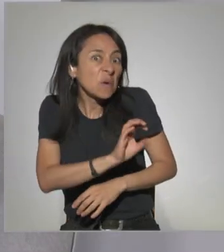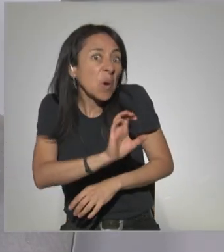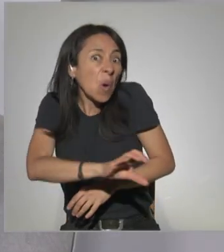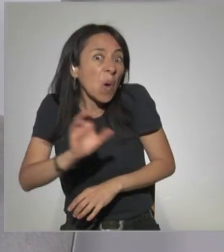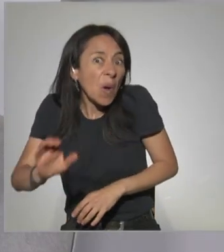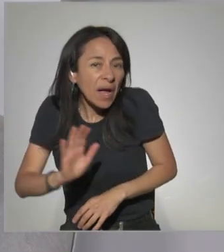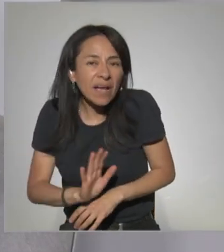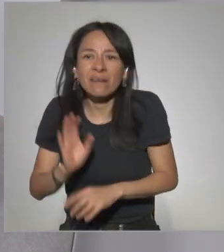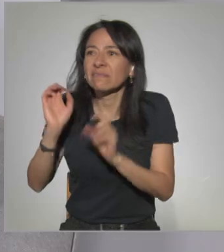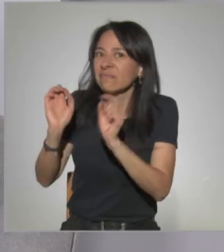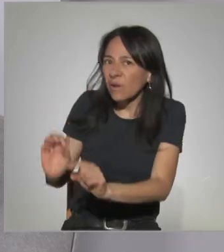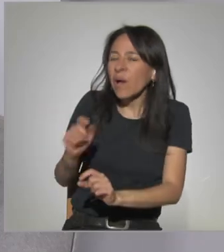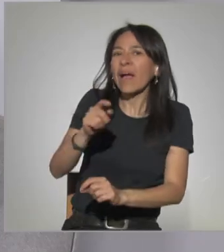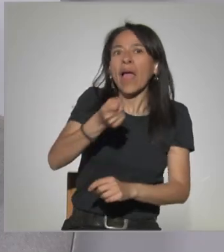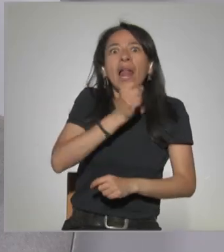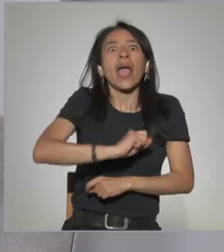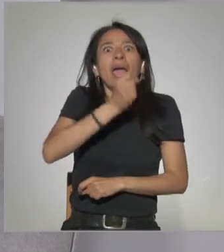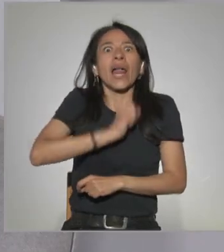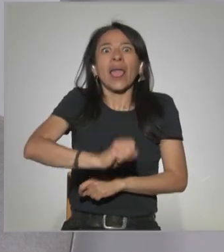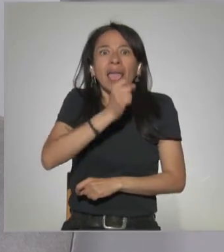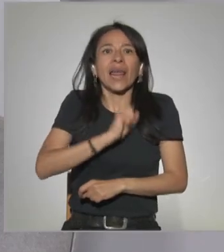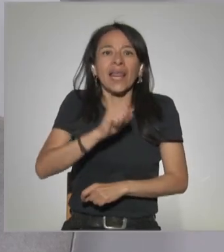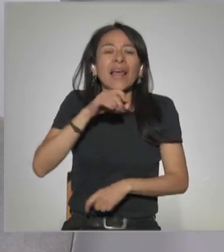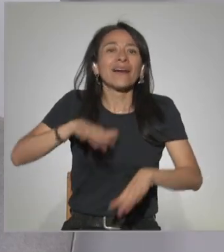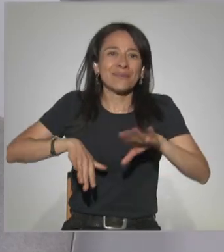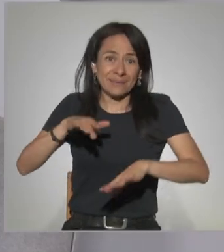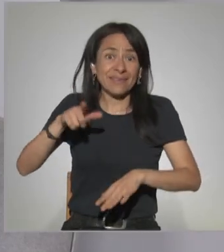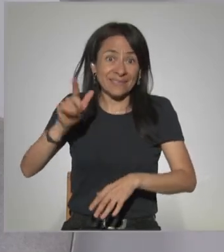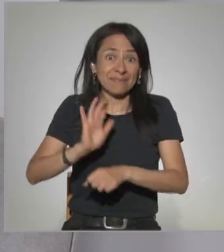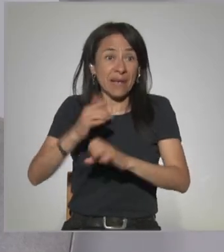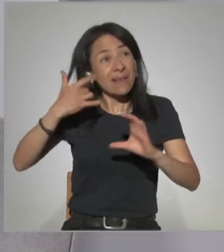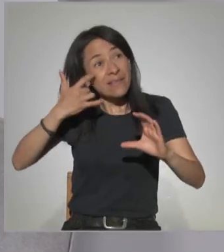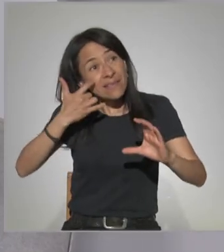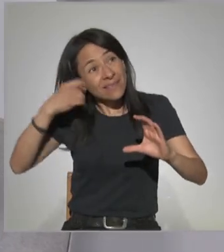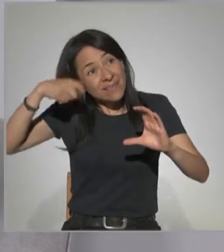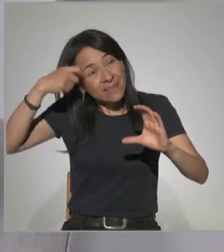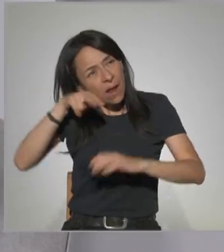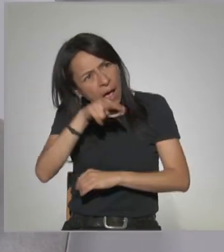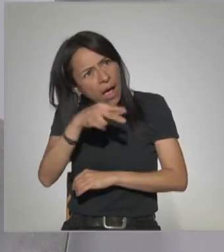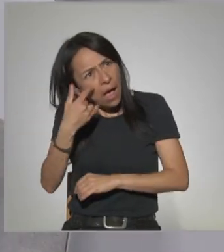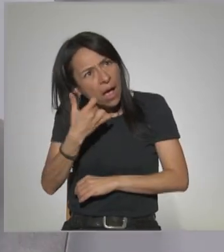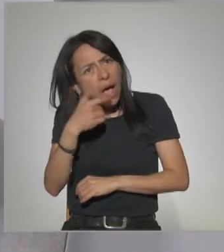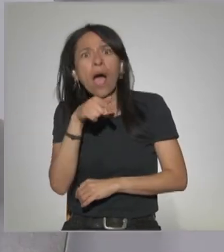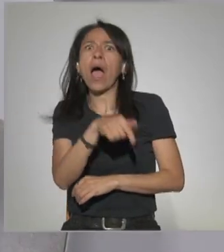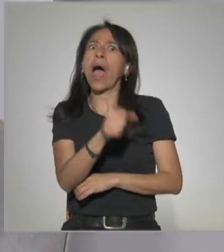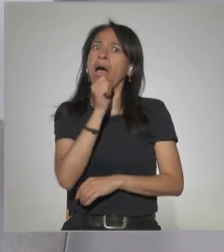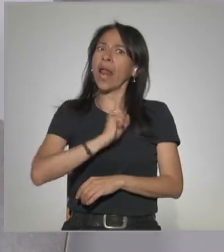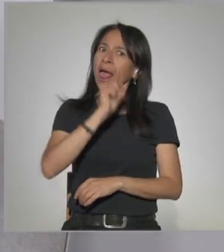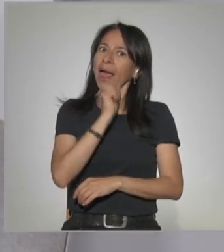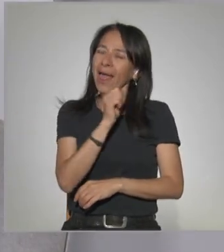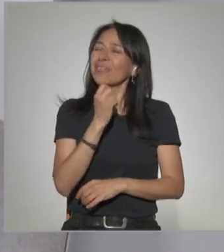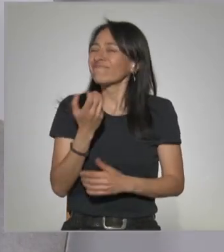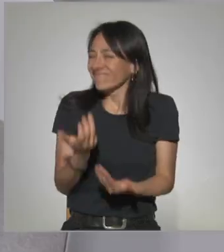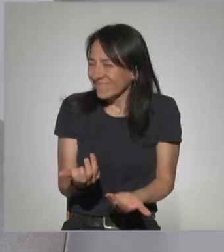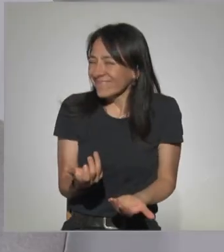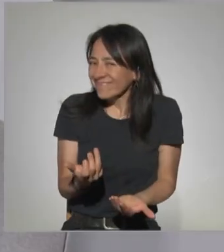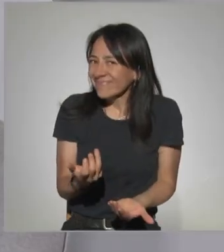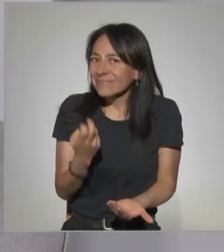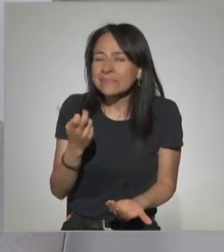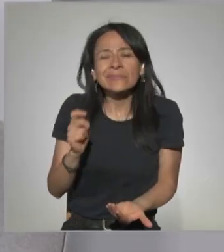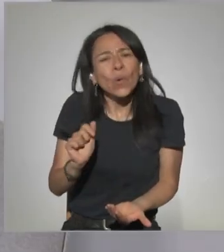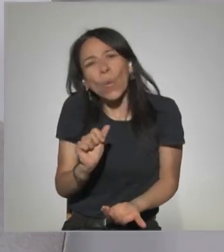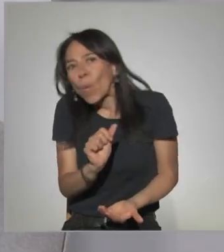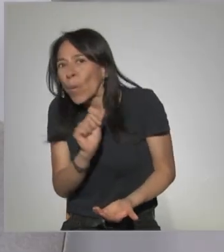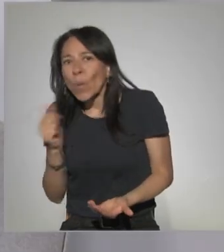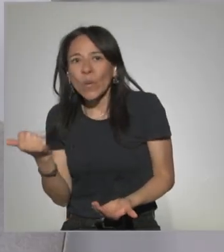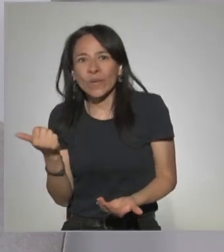el helado, ¿no? Que hasta lo ponen en las películas. Entonces lo que hace falta es tener otras estrategias, ¿no? Claro. Porque de